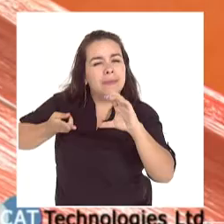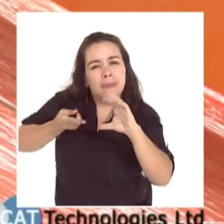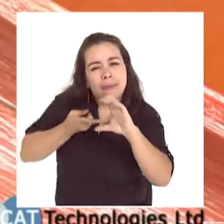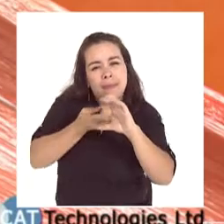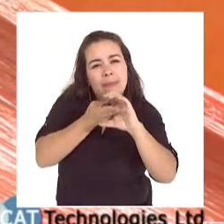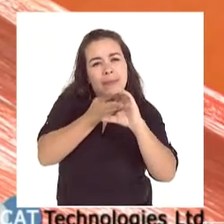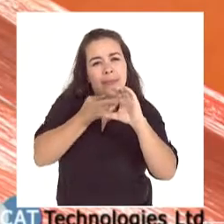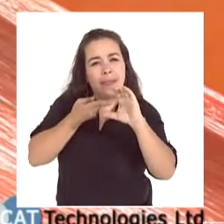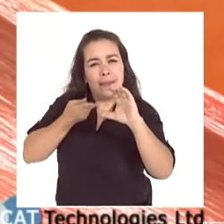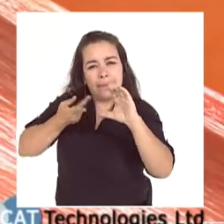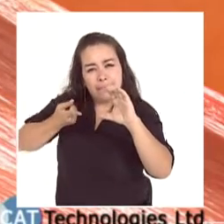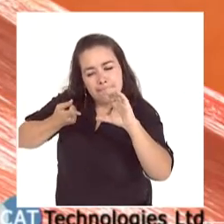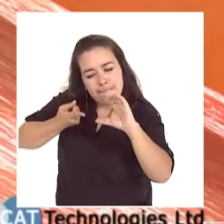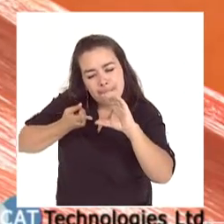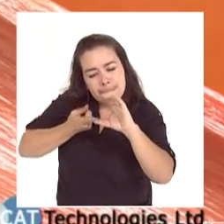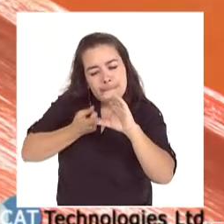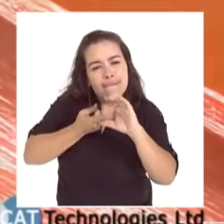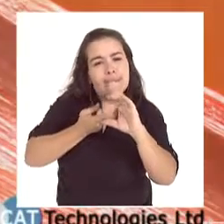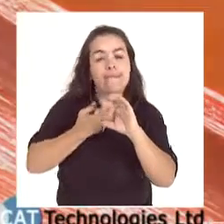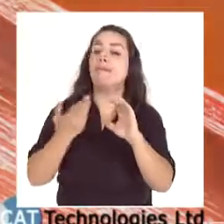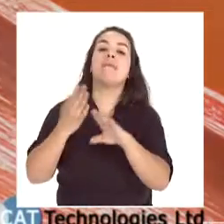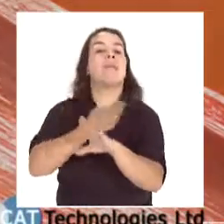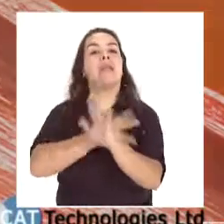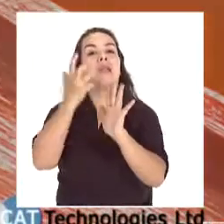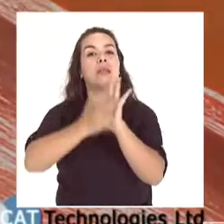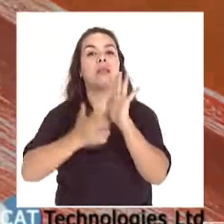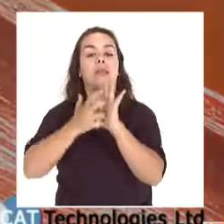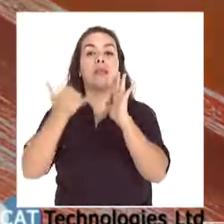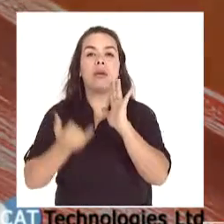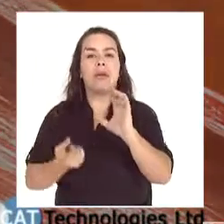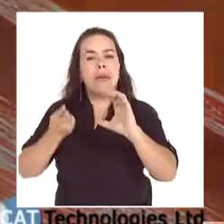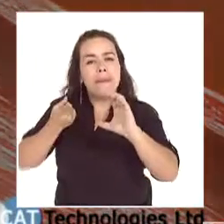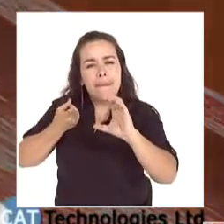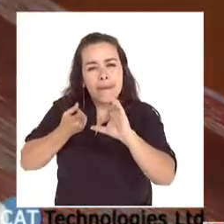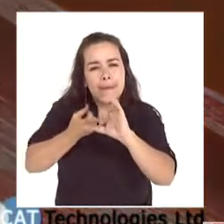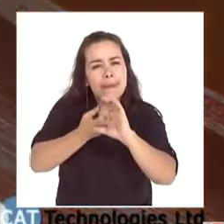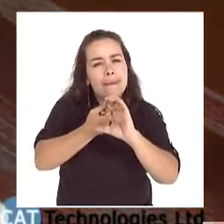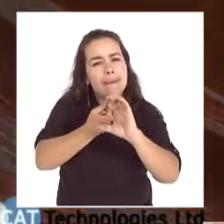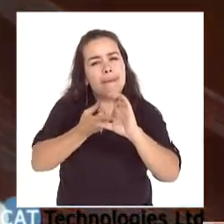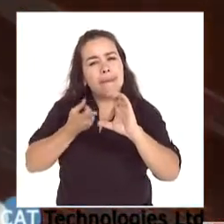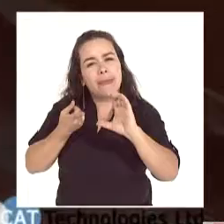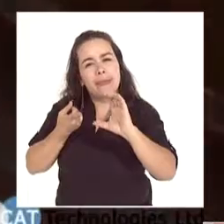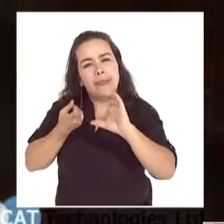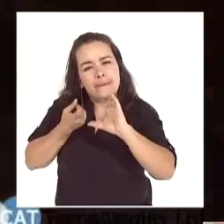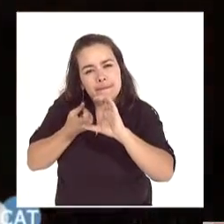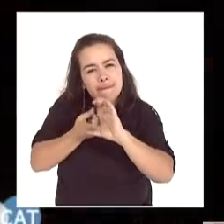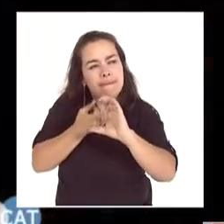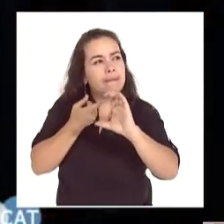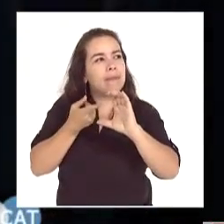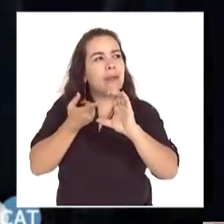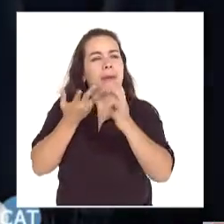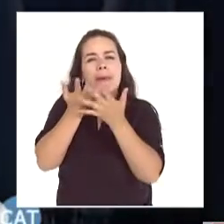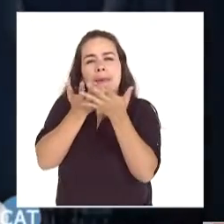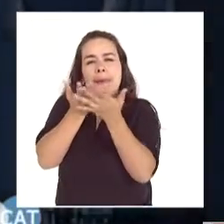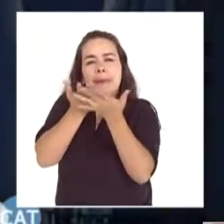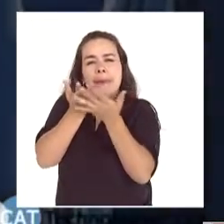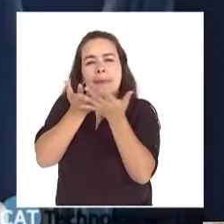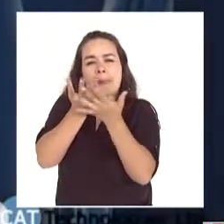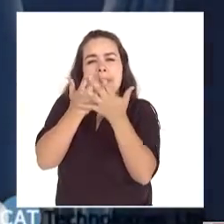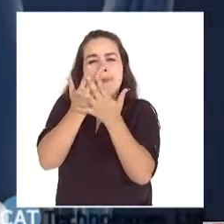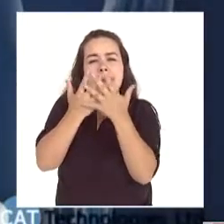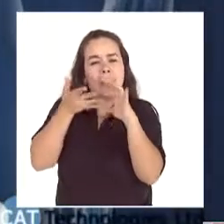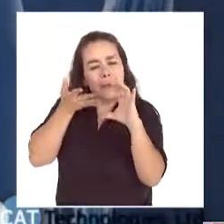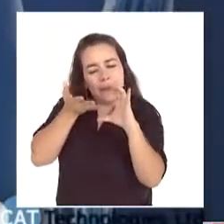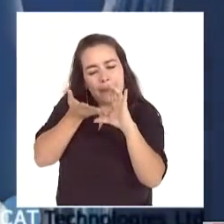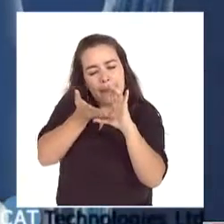hicieron anteriormente es diagnosticar, lo que están haciendo en este momento es tratando el problema. Esa malla que ustedes están viendo ahí se